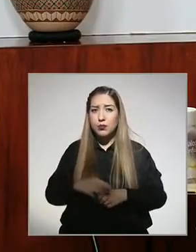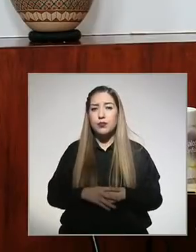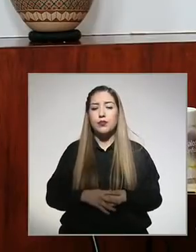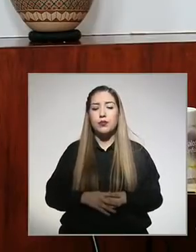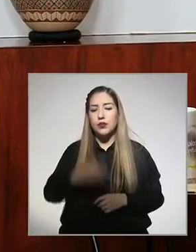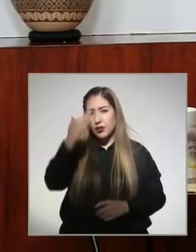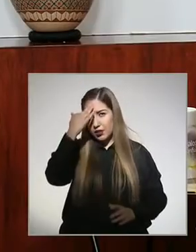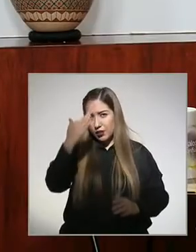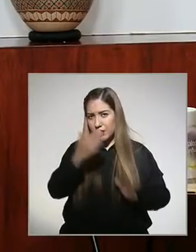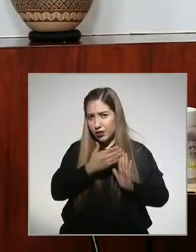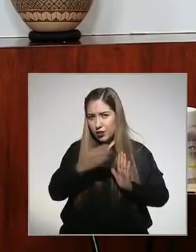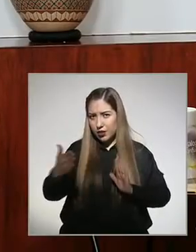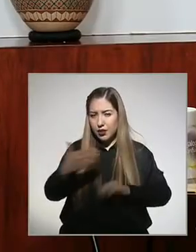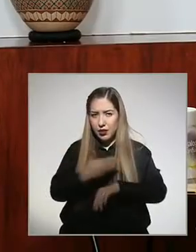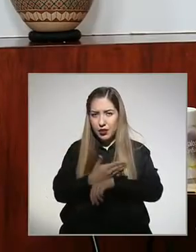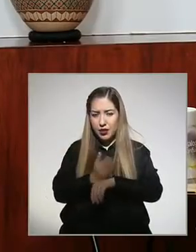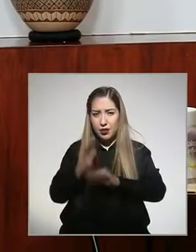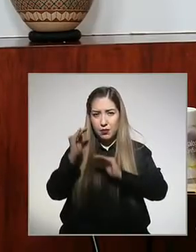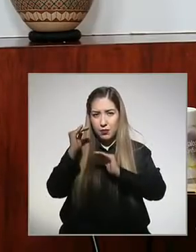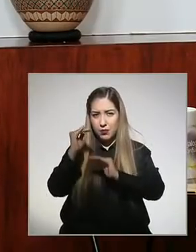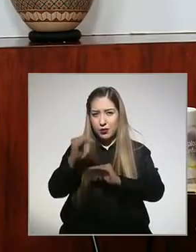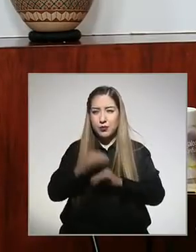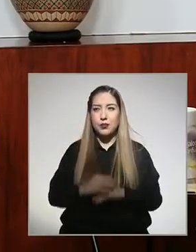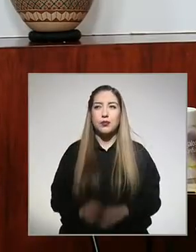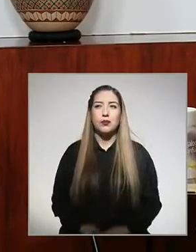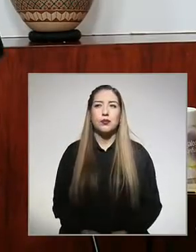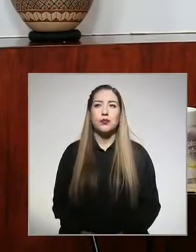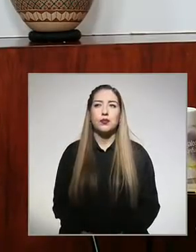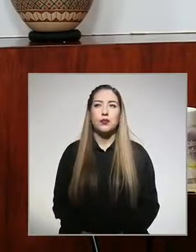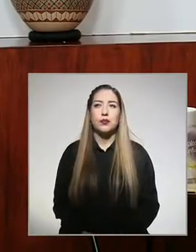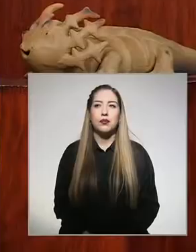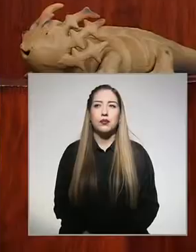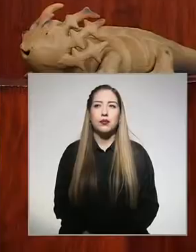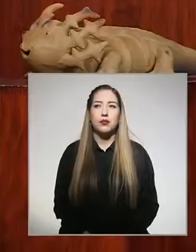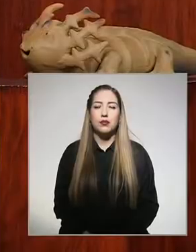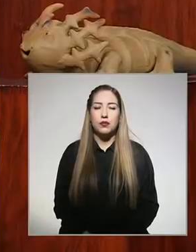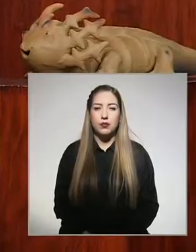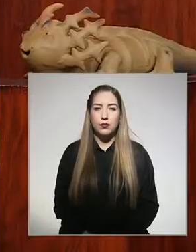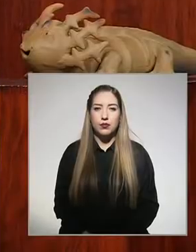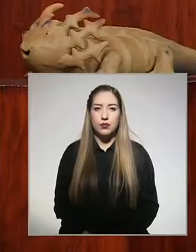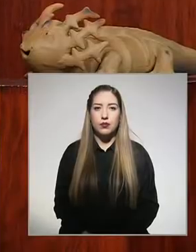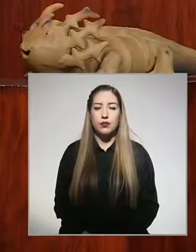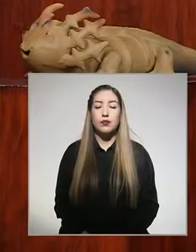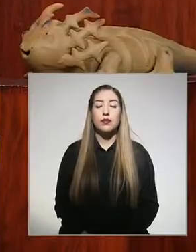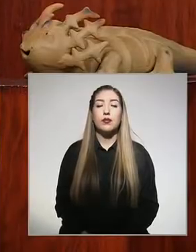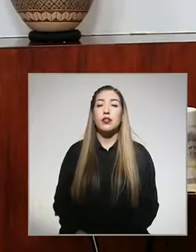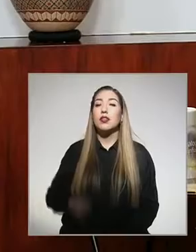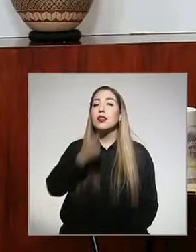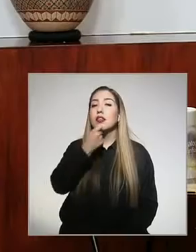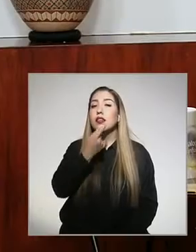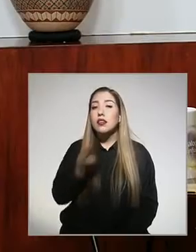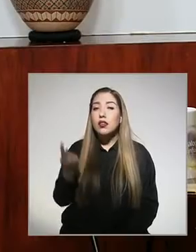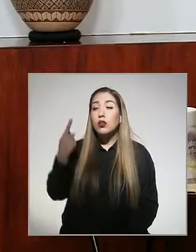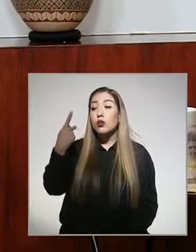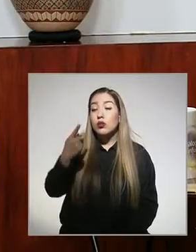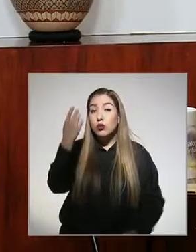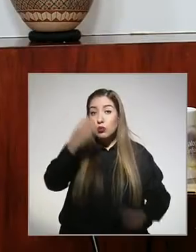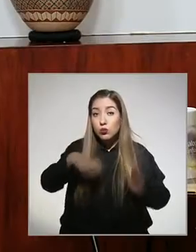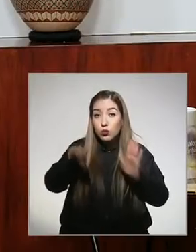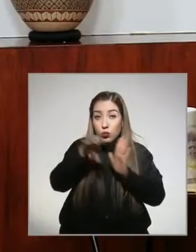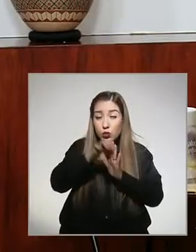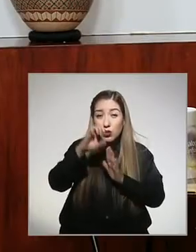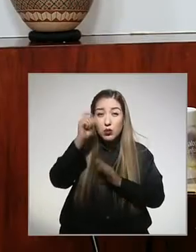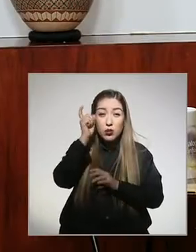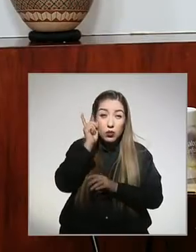de tiempo, no dormir con, que los niños no duerman, no tengan en su habitación en la noche los